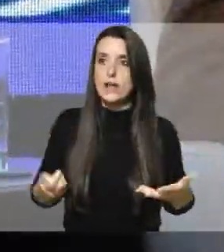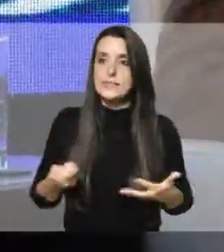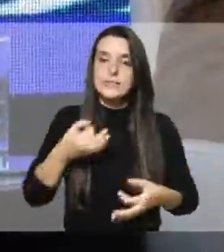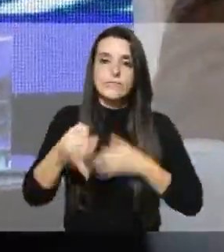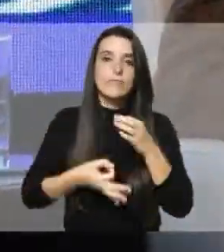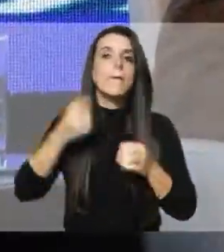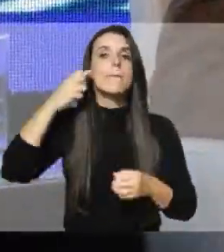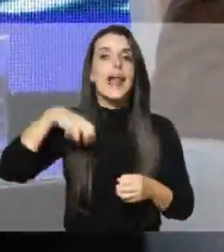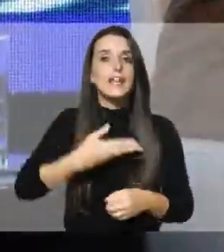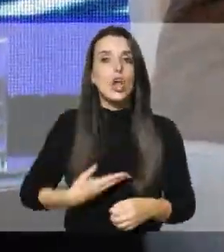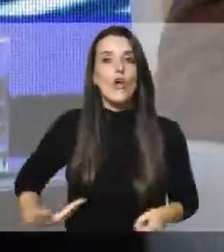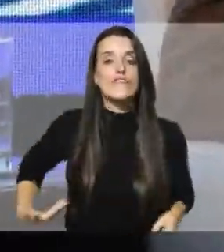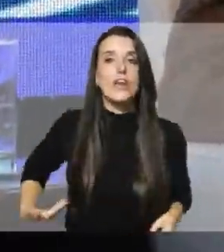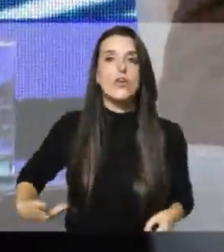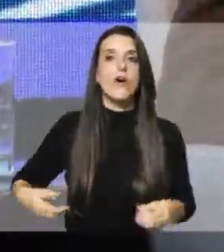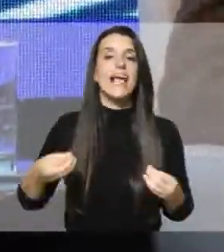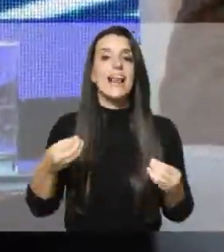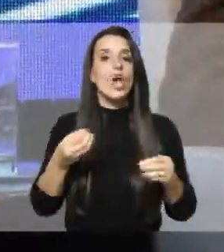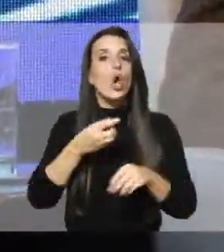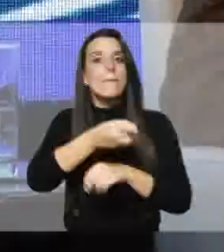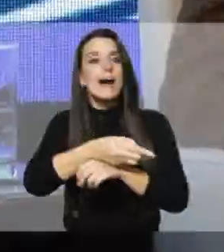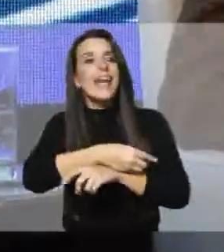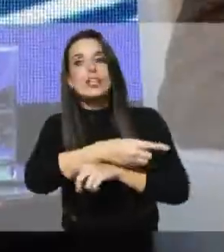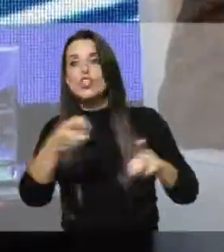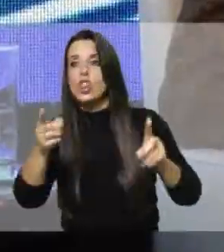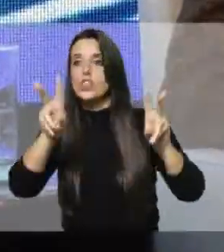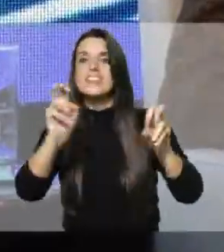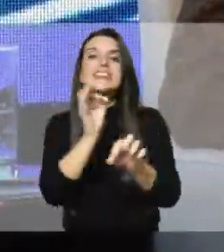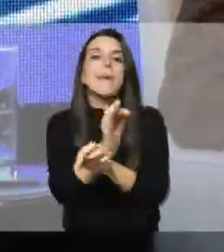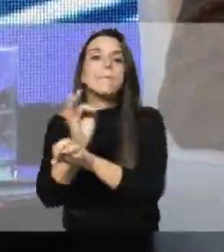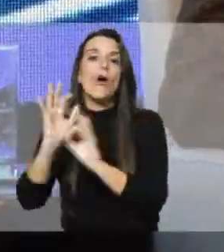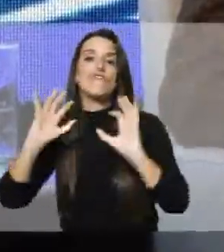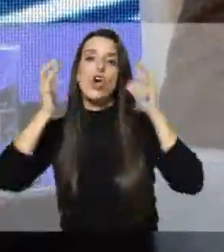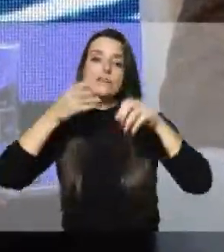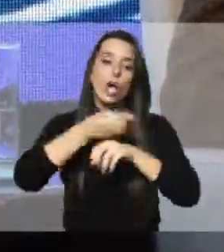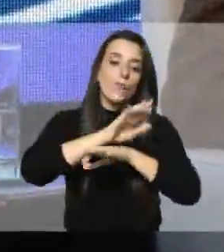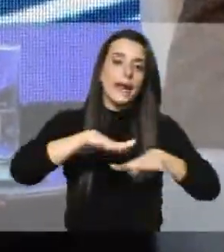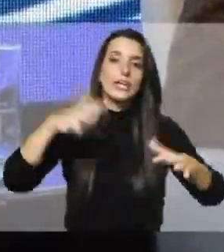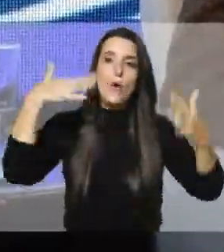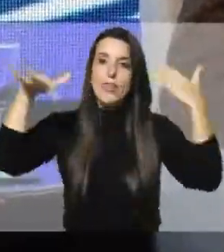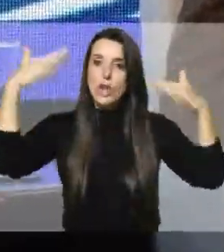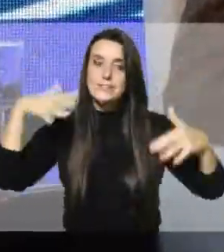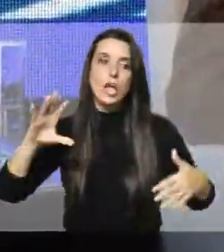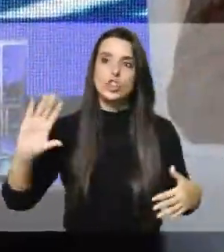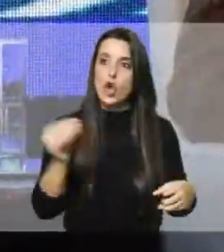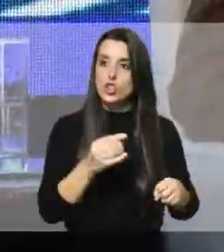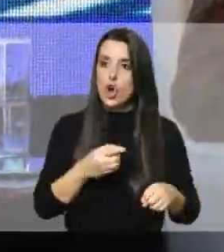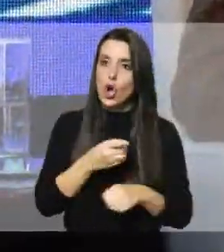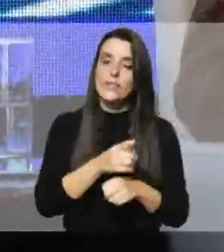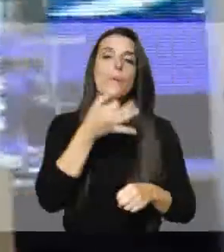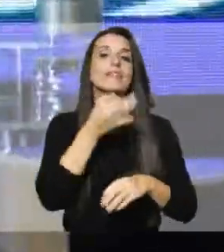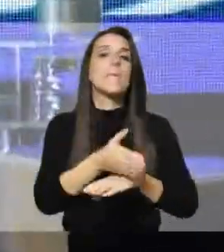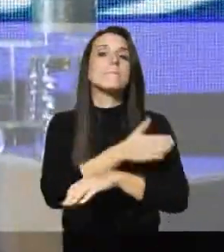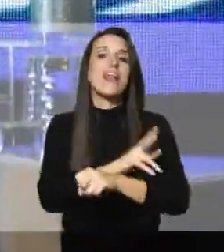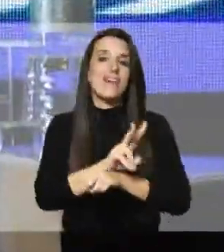plan de gobierno. El combate a todas las formas de violencia contra niñas, niños y adolescentes, la prevención, voy a decir